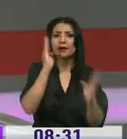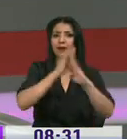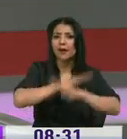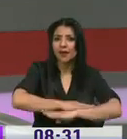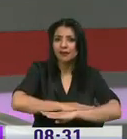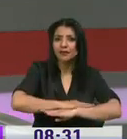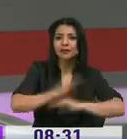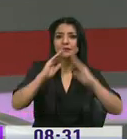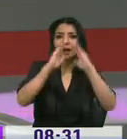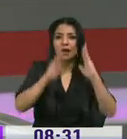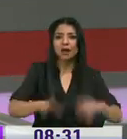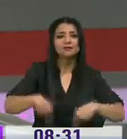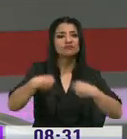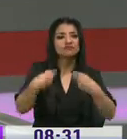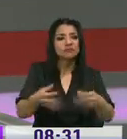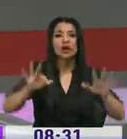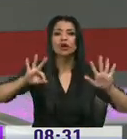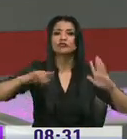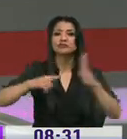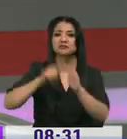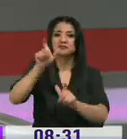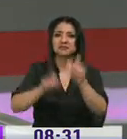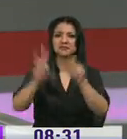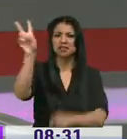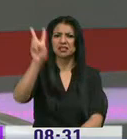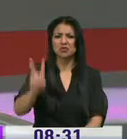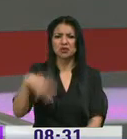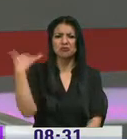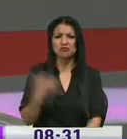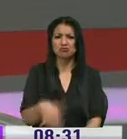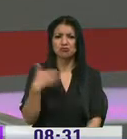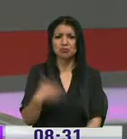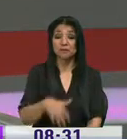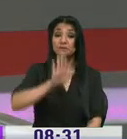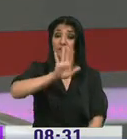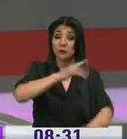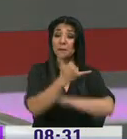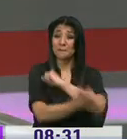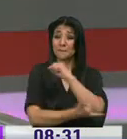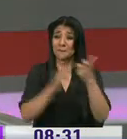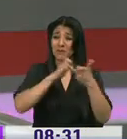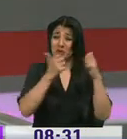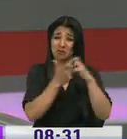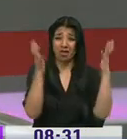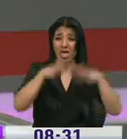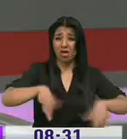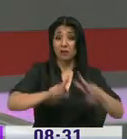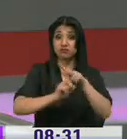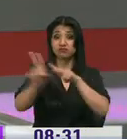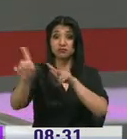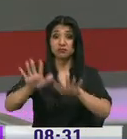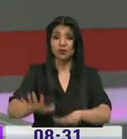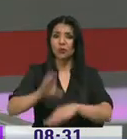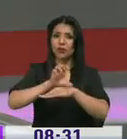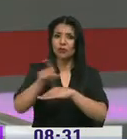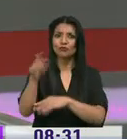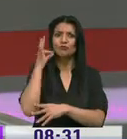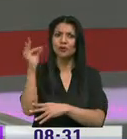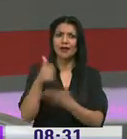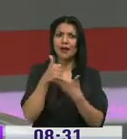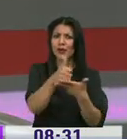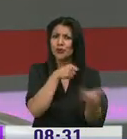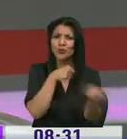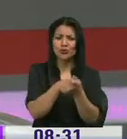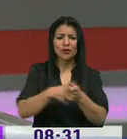más de 8.000 ciudadanos venezolanos que han huido del tema de Venezuela. Admirable, ¿no?